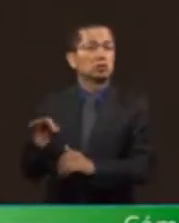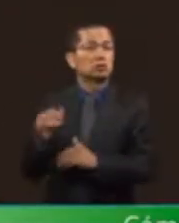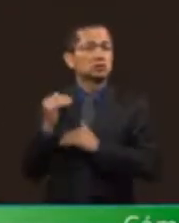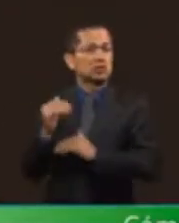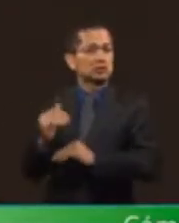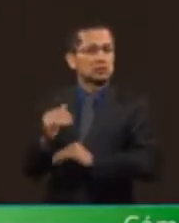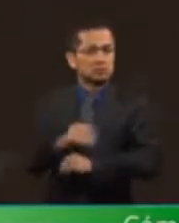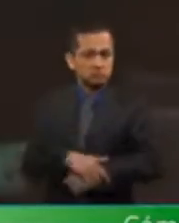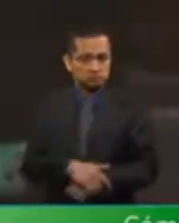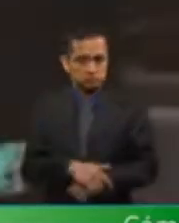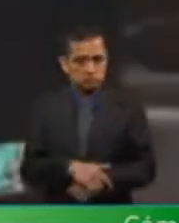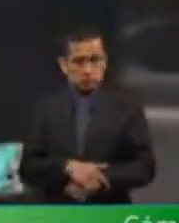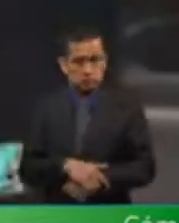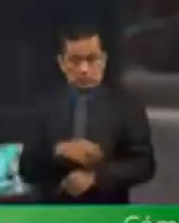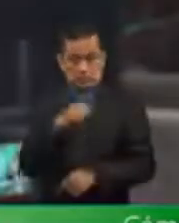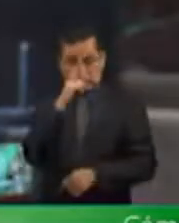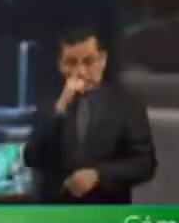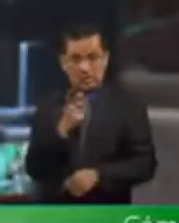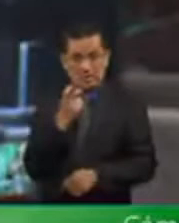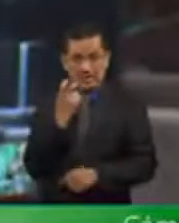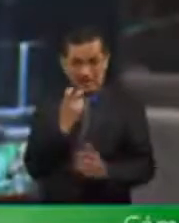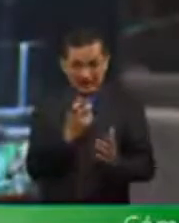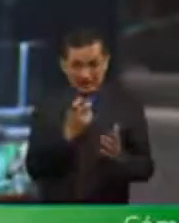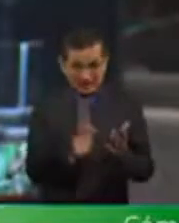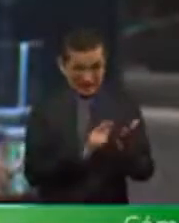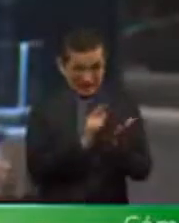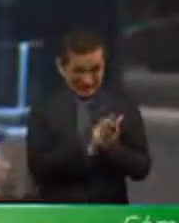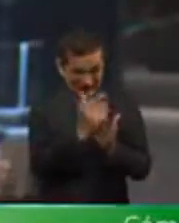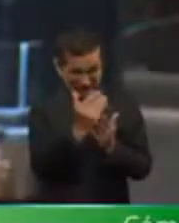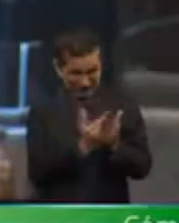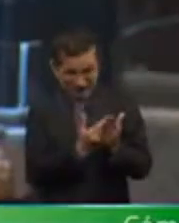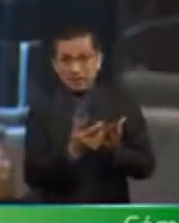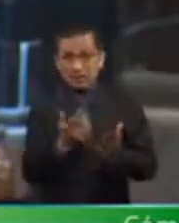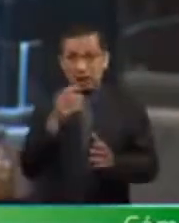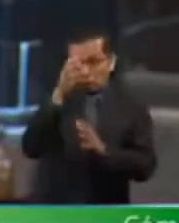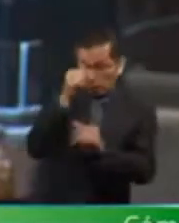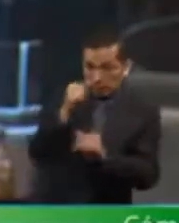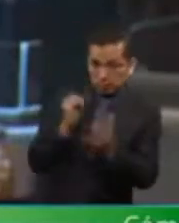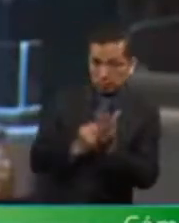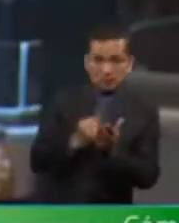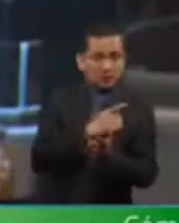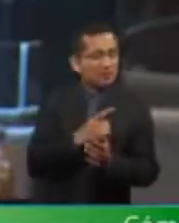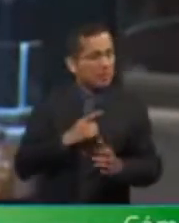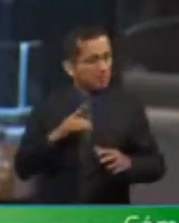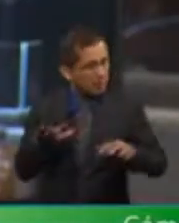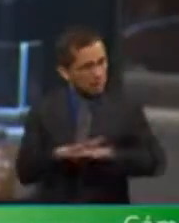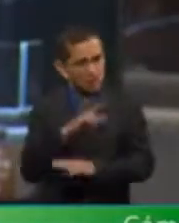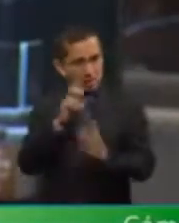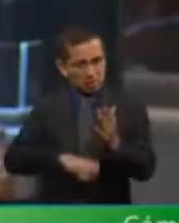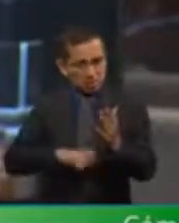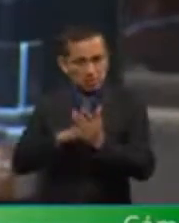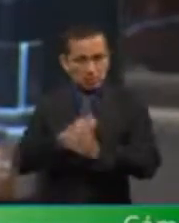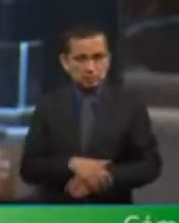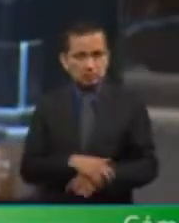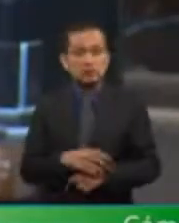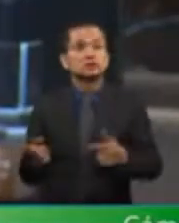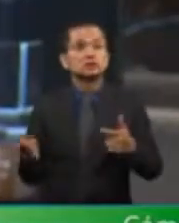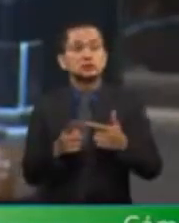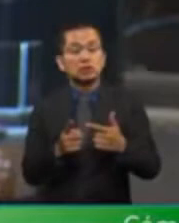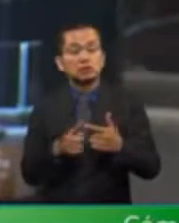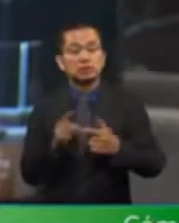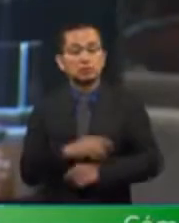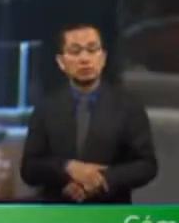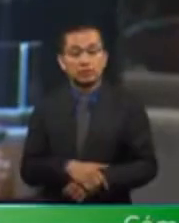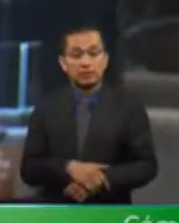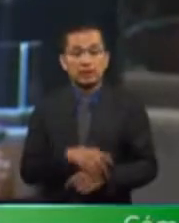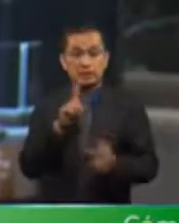municipios. Es impostergable la revisión del pacto fiscal. Séptimo, tanto en la miscelánea como